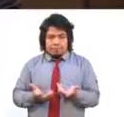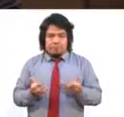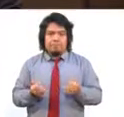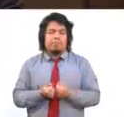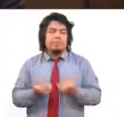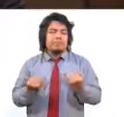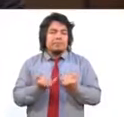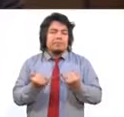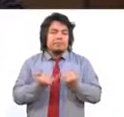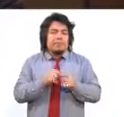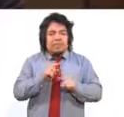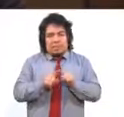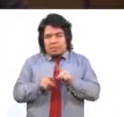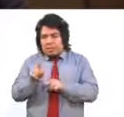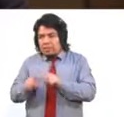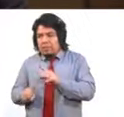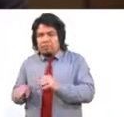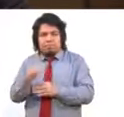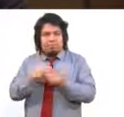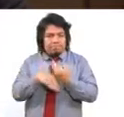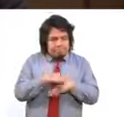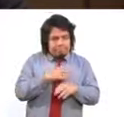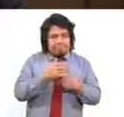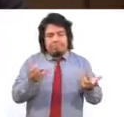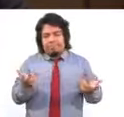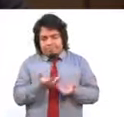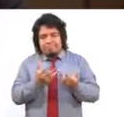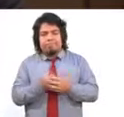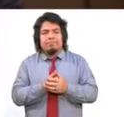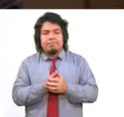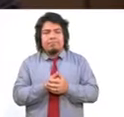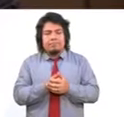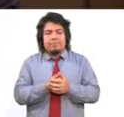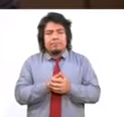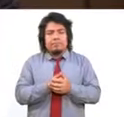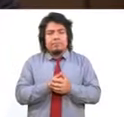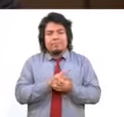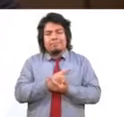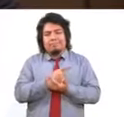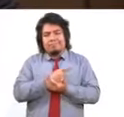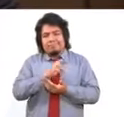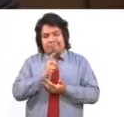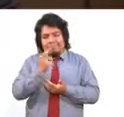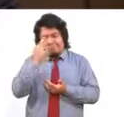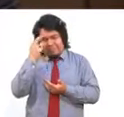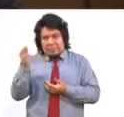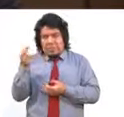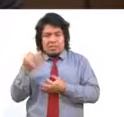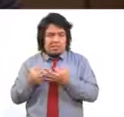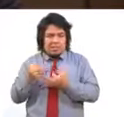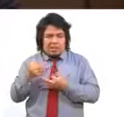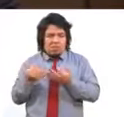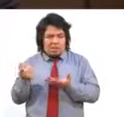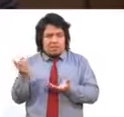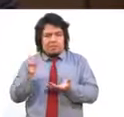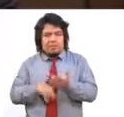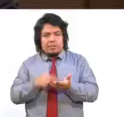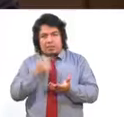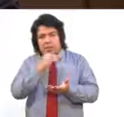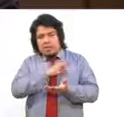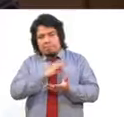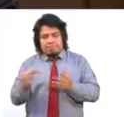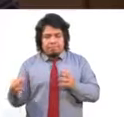las diligencias mínimas, nivel probatorio mínimo que nos piden también los tribunales, para poder